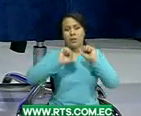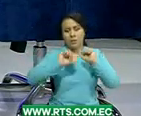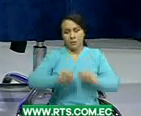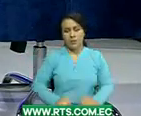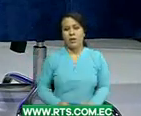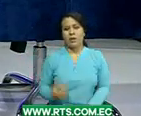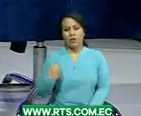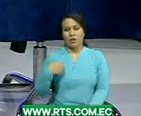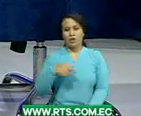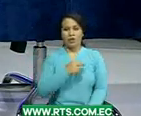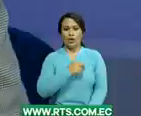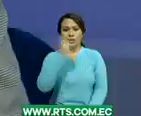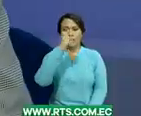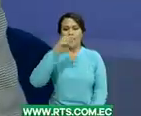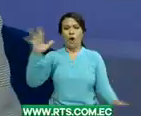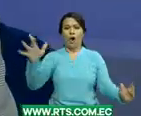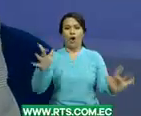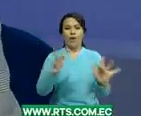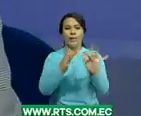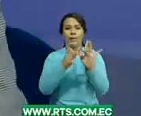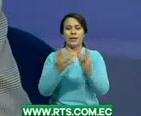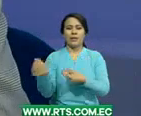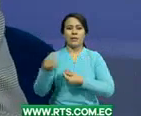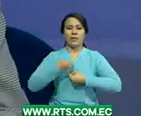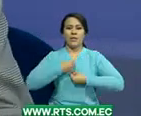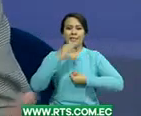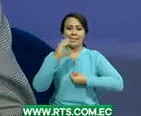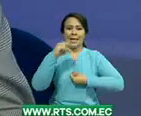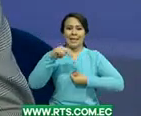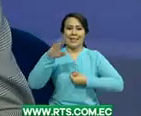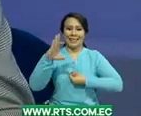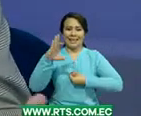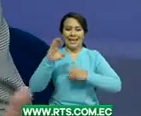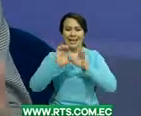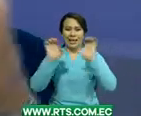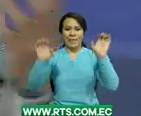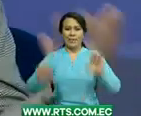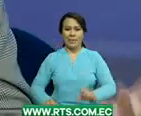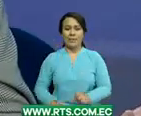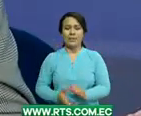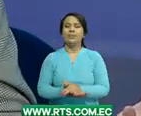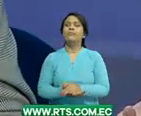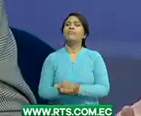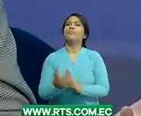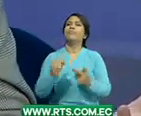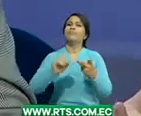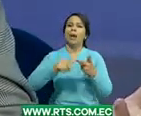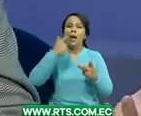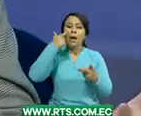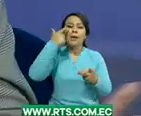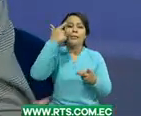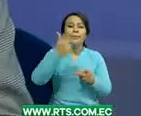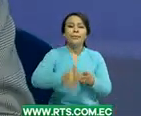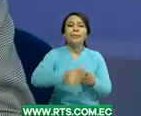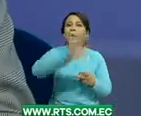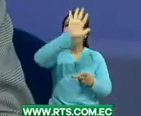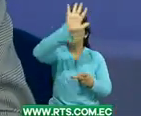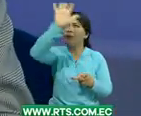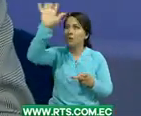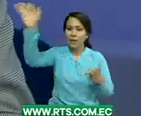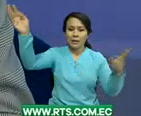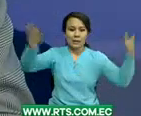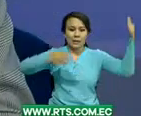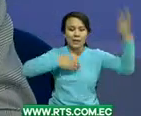no tuviéramos la conectividad, que es la que nos entrega CNT, no pudiéramos tener, obviamente, primero la videovigilancia y sobre todo las respuestas